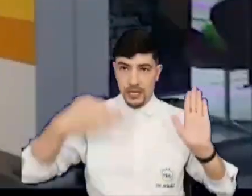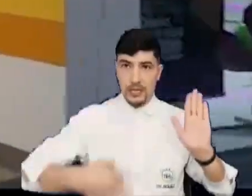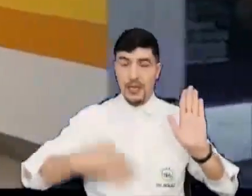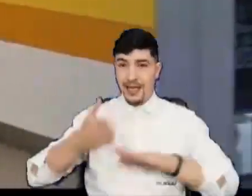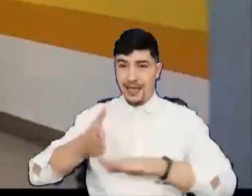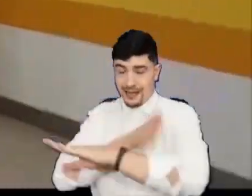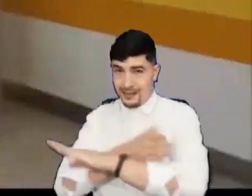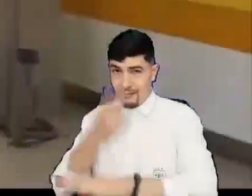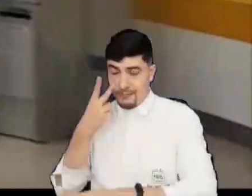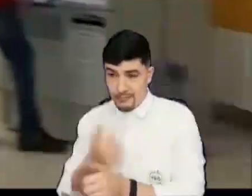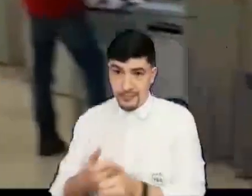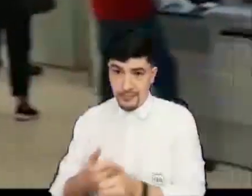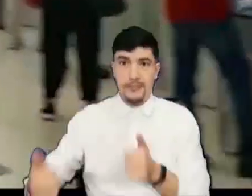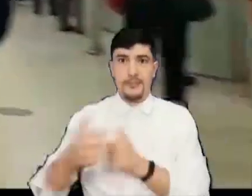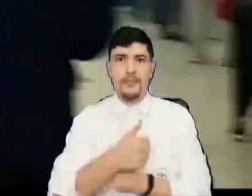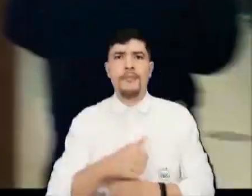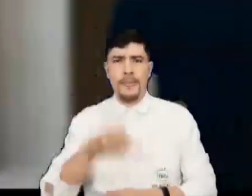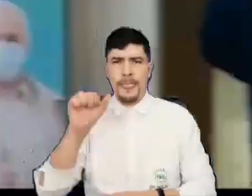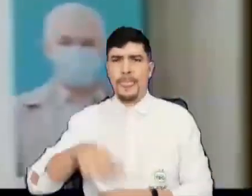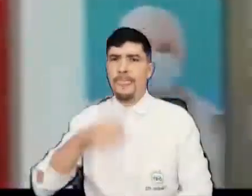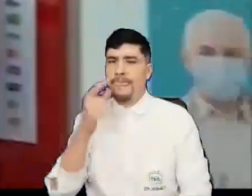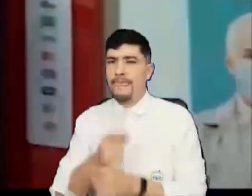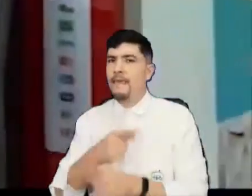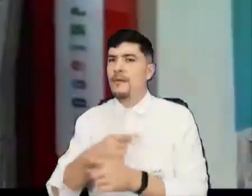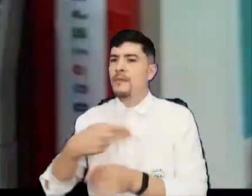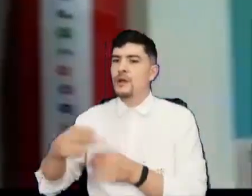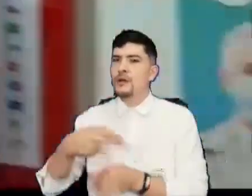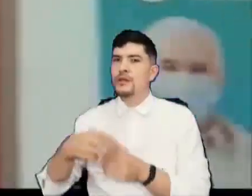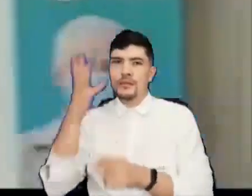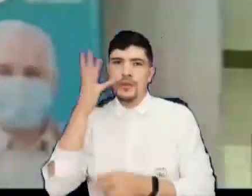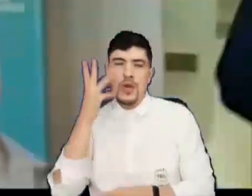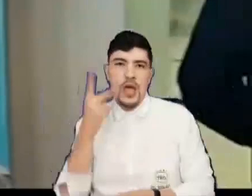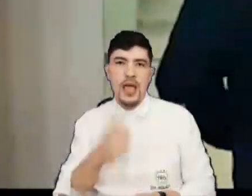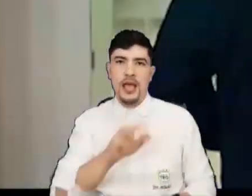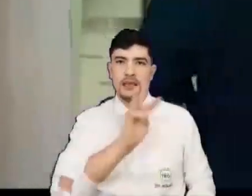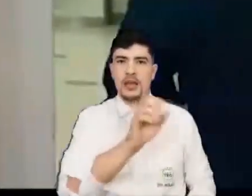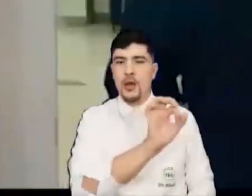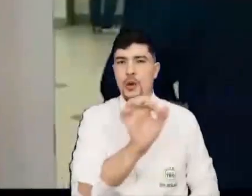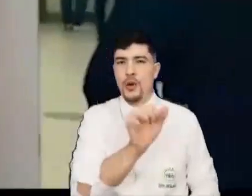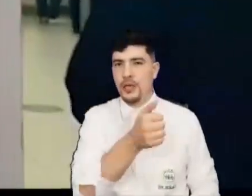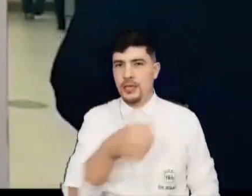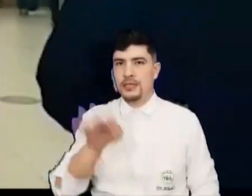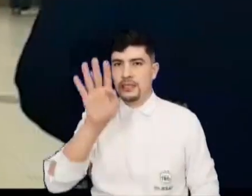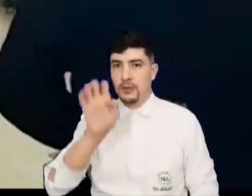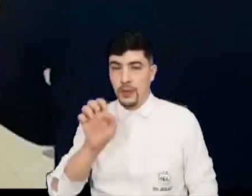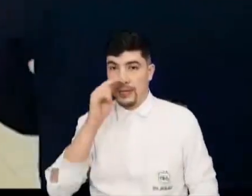adelantando. Los siguientes días sin IVA serán el 3 y el 19 de julio, como lo estipuló el Gobierno Nacional.